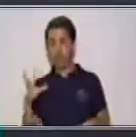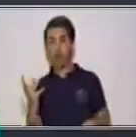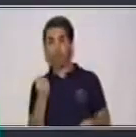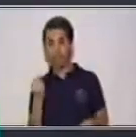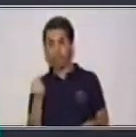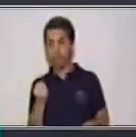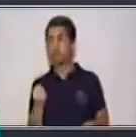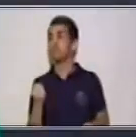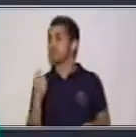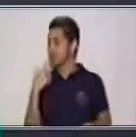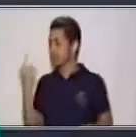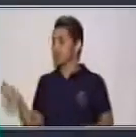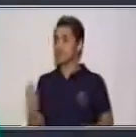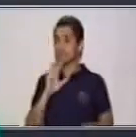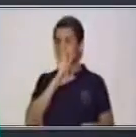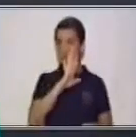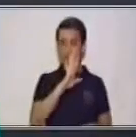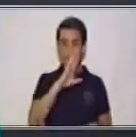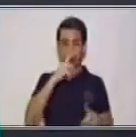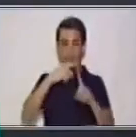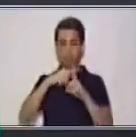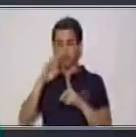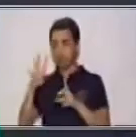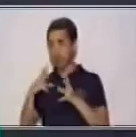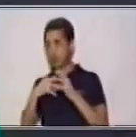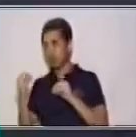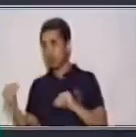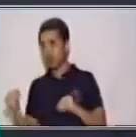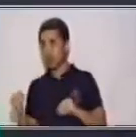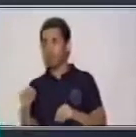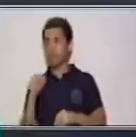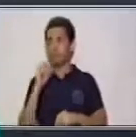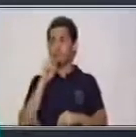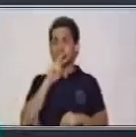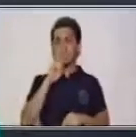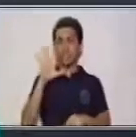tenemos 5 más 4, 25 avos.